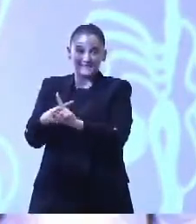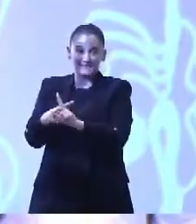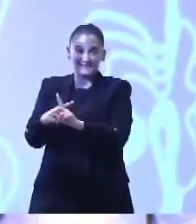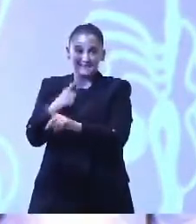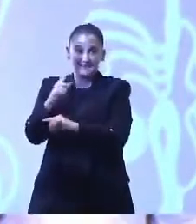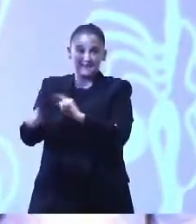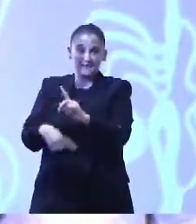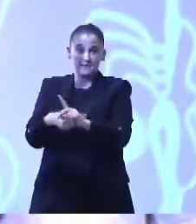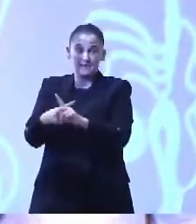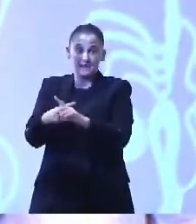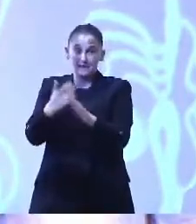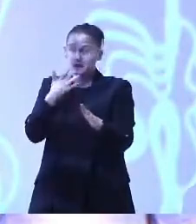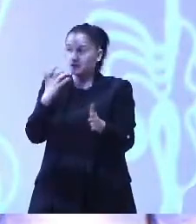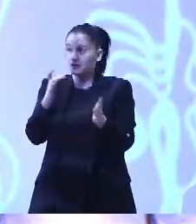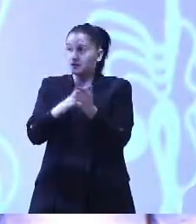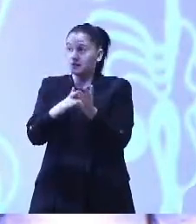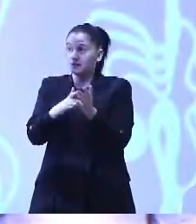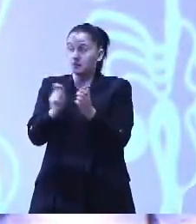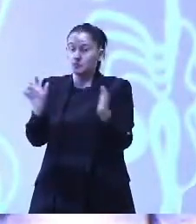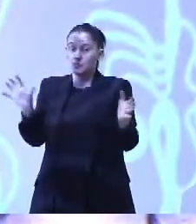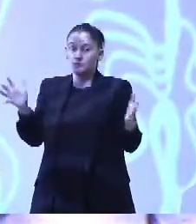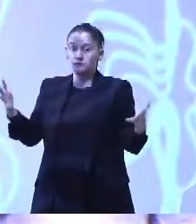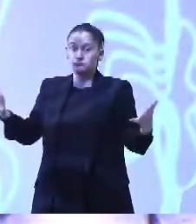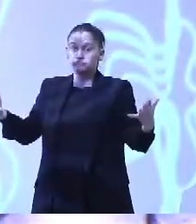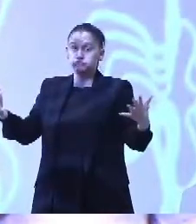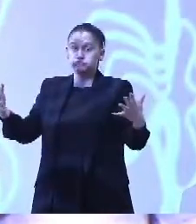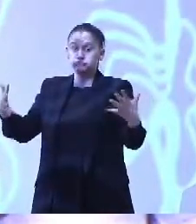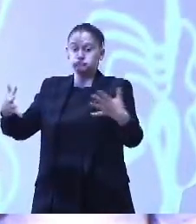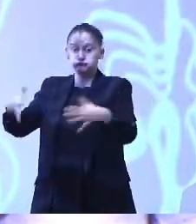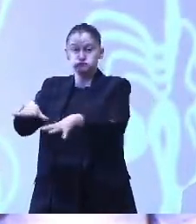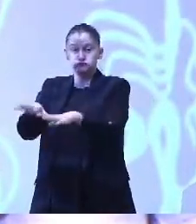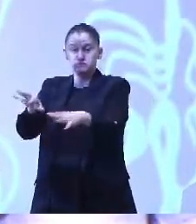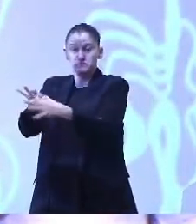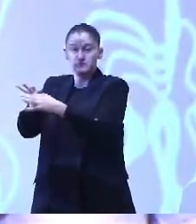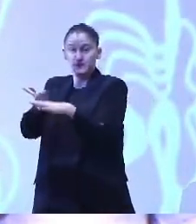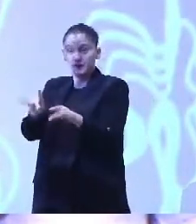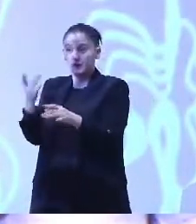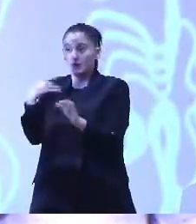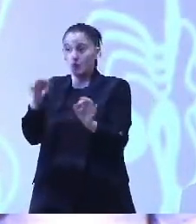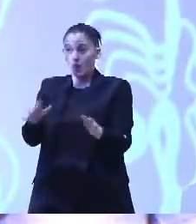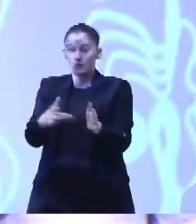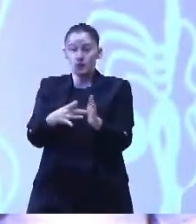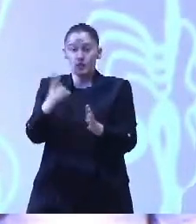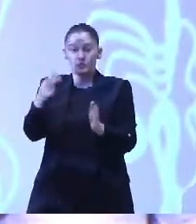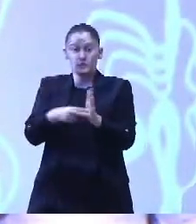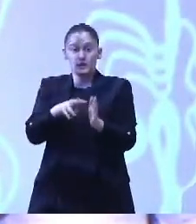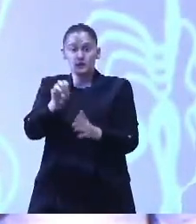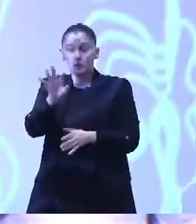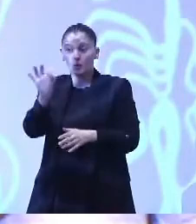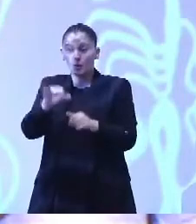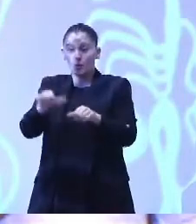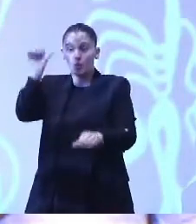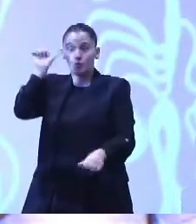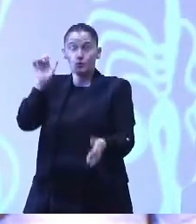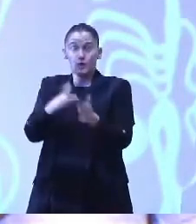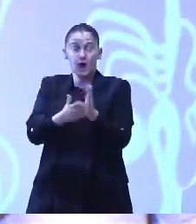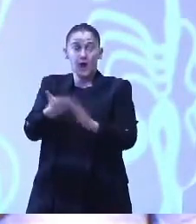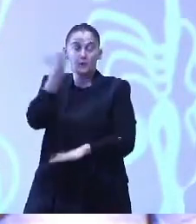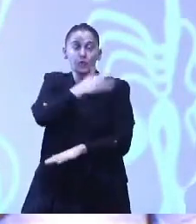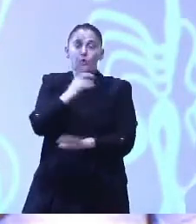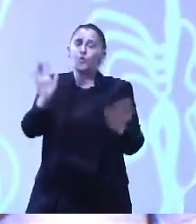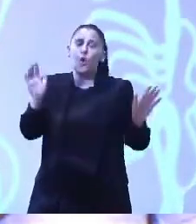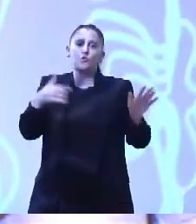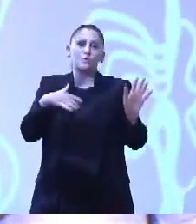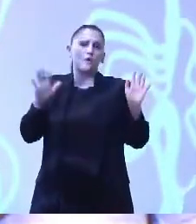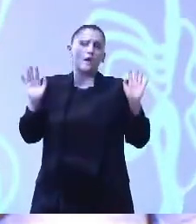Que además cada vez que se ha ido anexionando territorios, como hizo en 2014 o previamente, siempre dijo, no, yo no